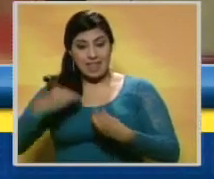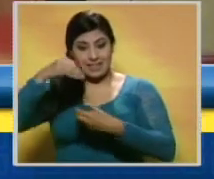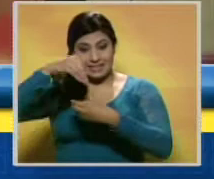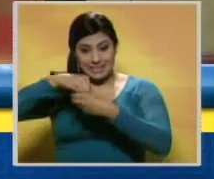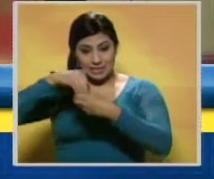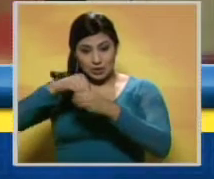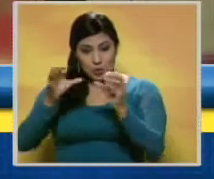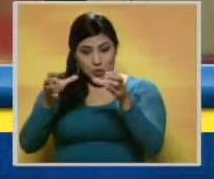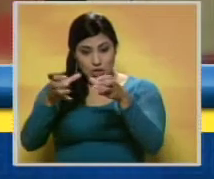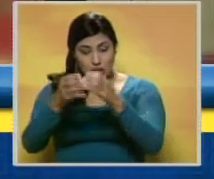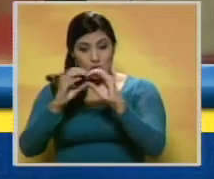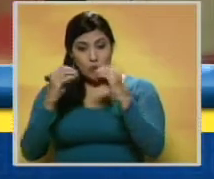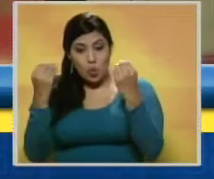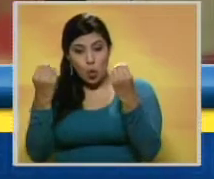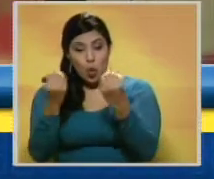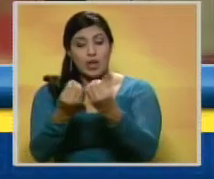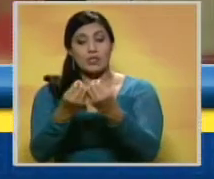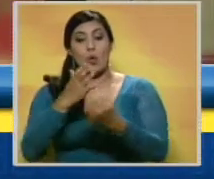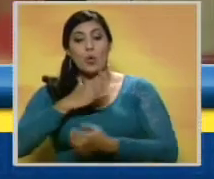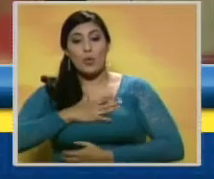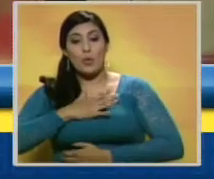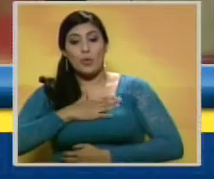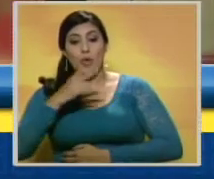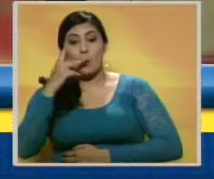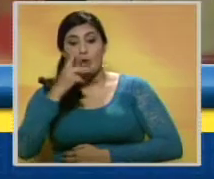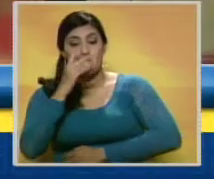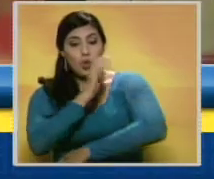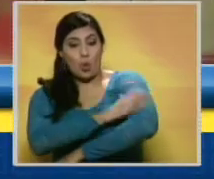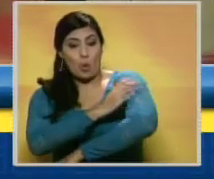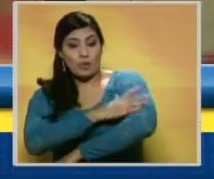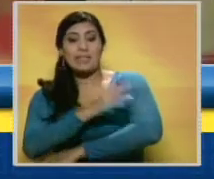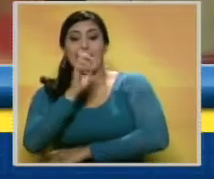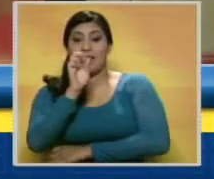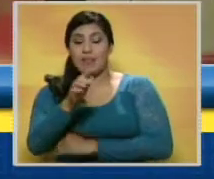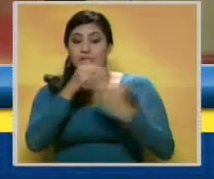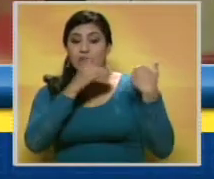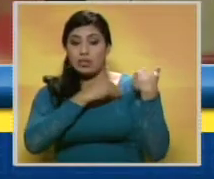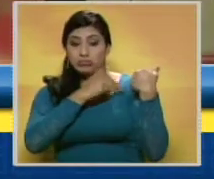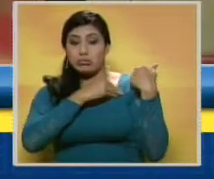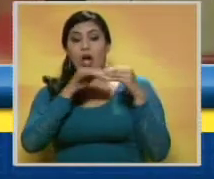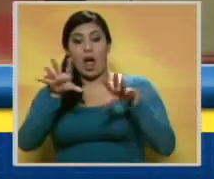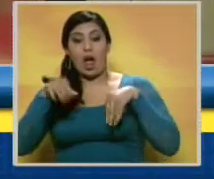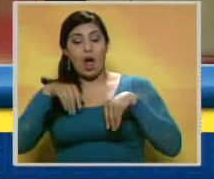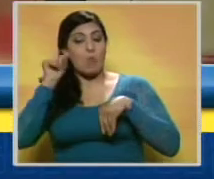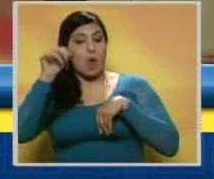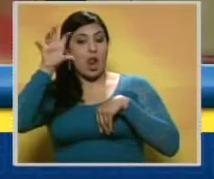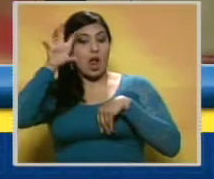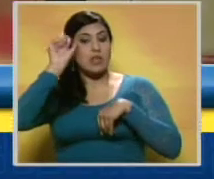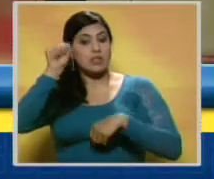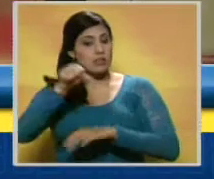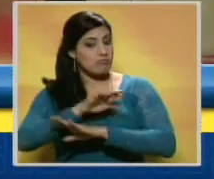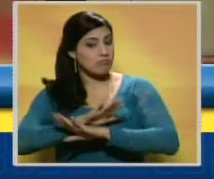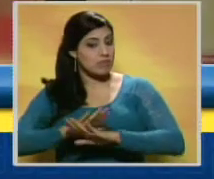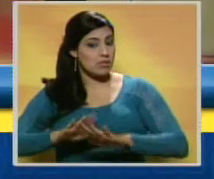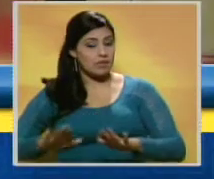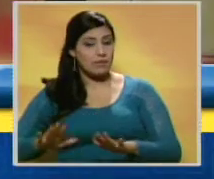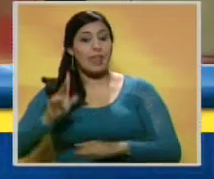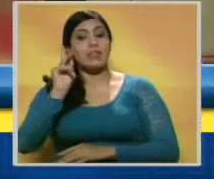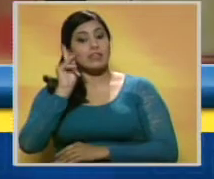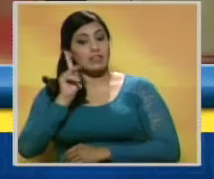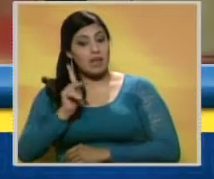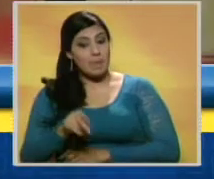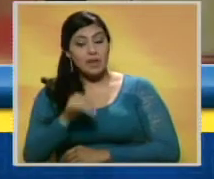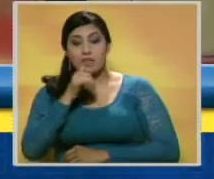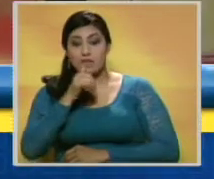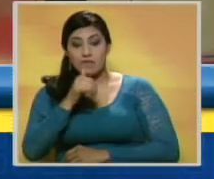las organizaciones con fines políticos de oposición tenían sus aspiraciones legítimas. También se